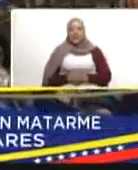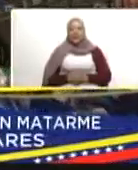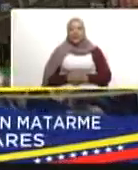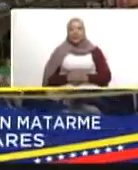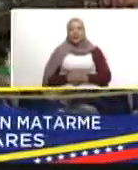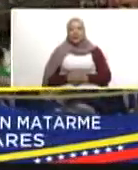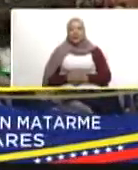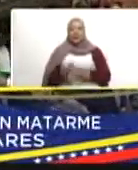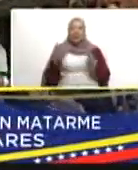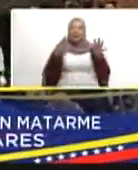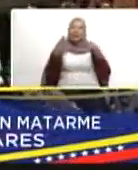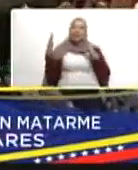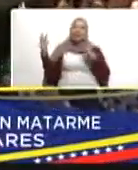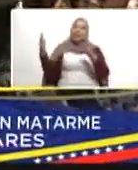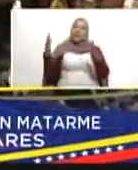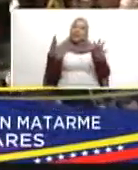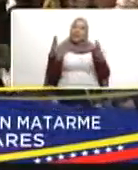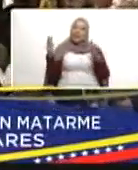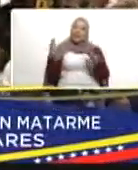contra